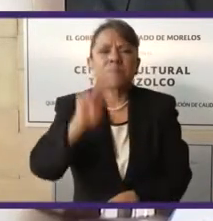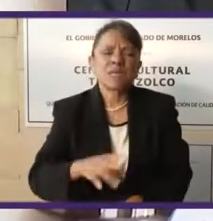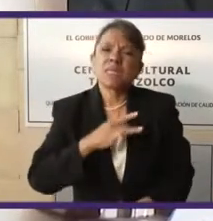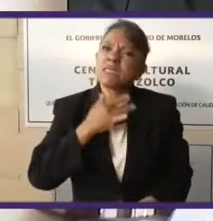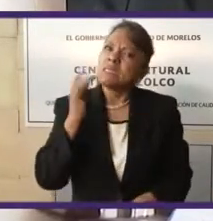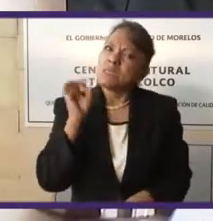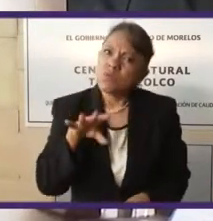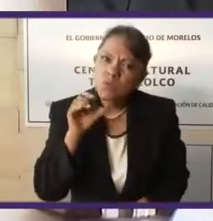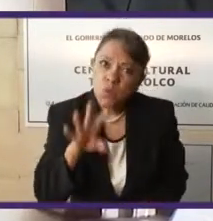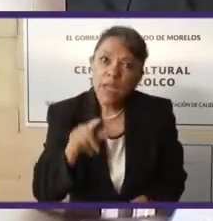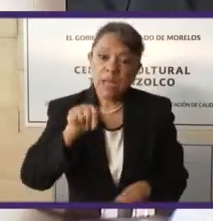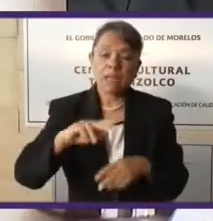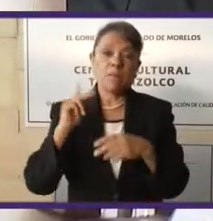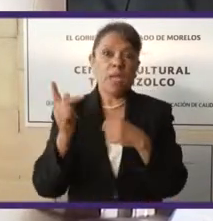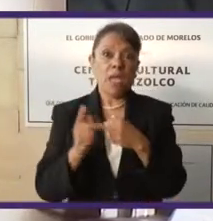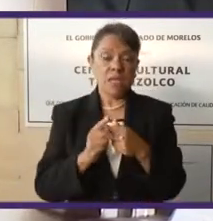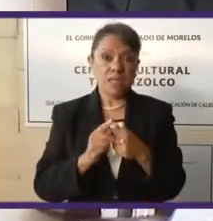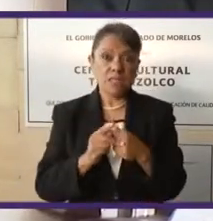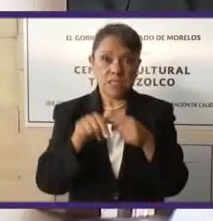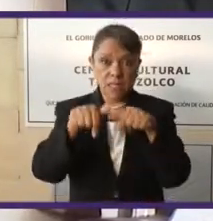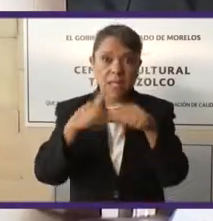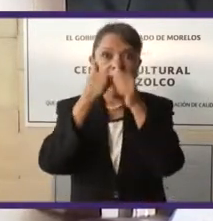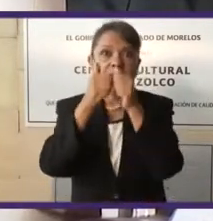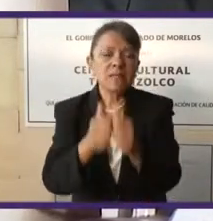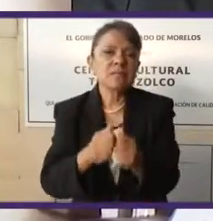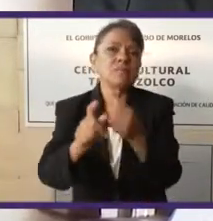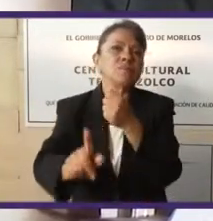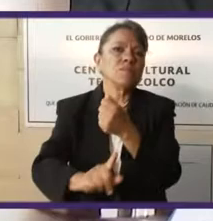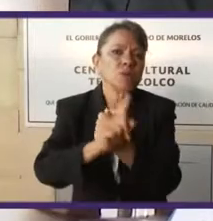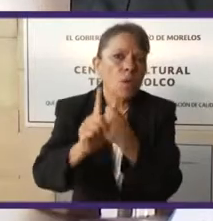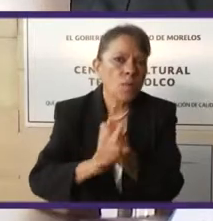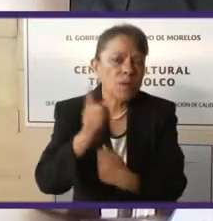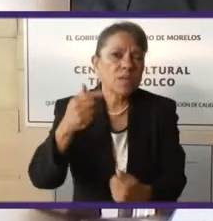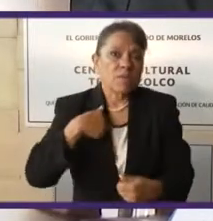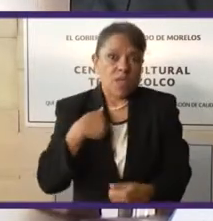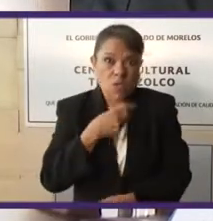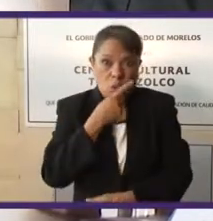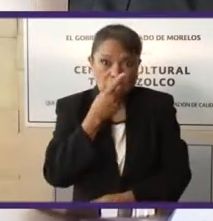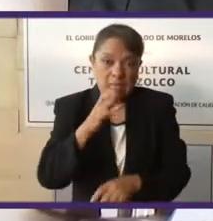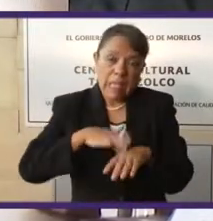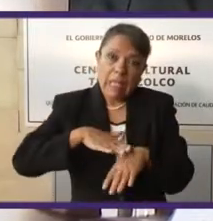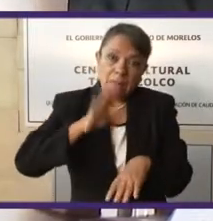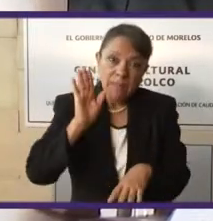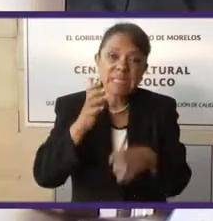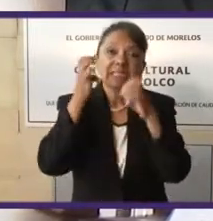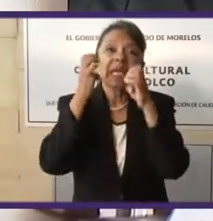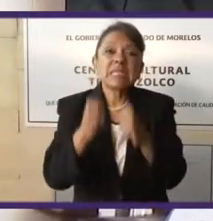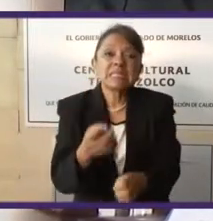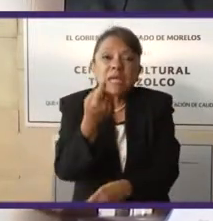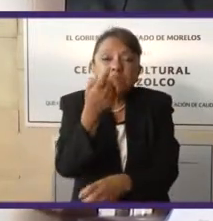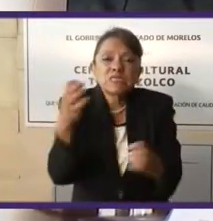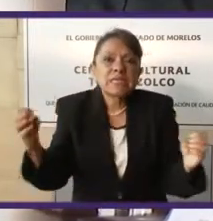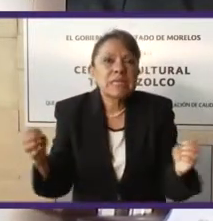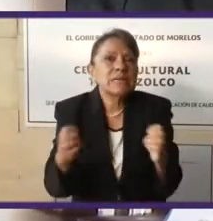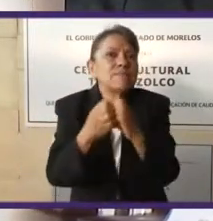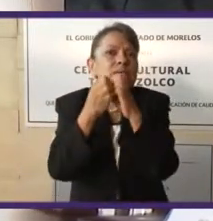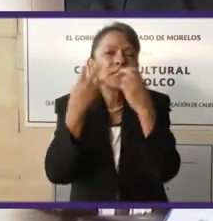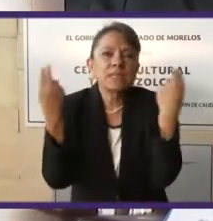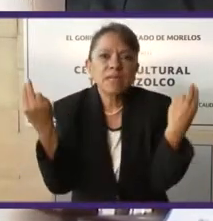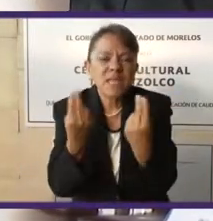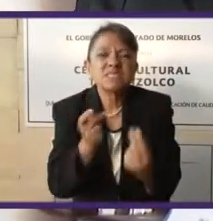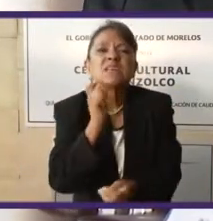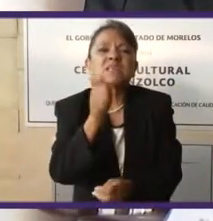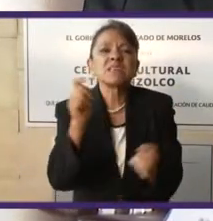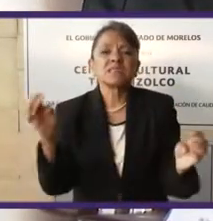doloroso. Nuestro país está en crisis y yo diría aún más allá, estamos en emergencia. Y la